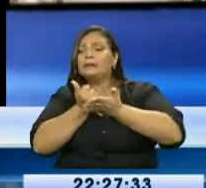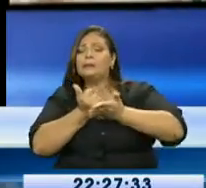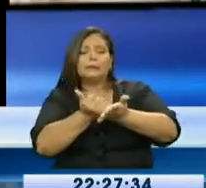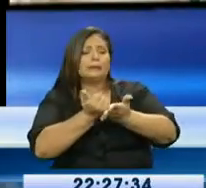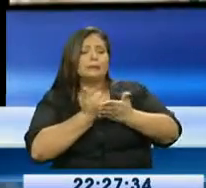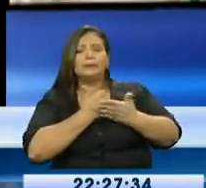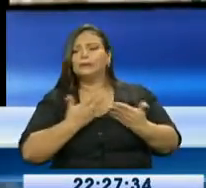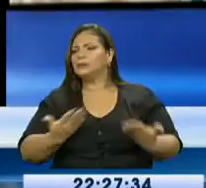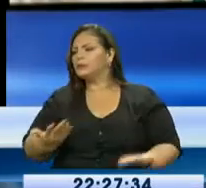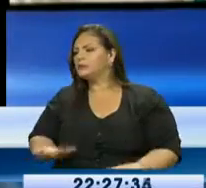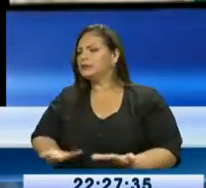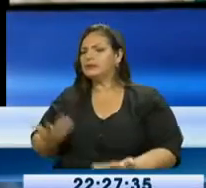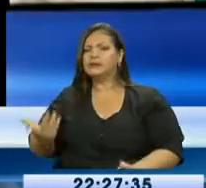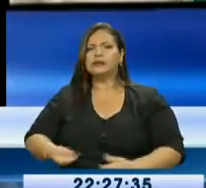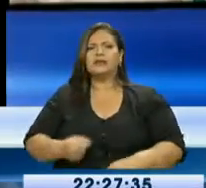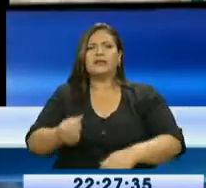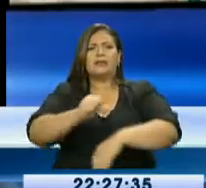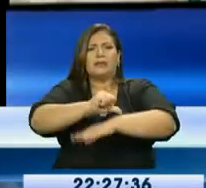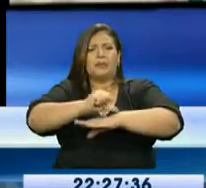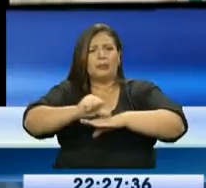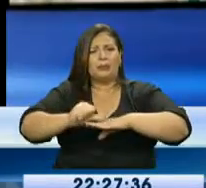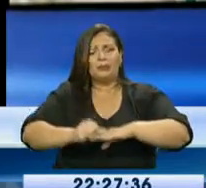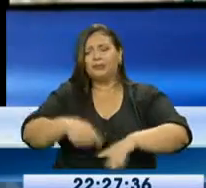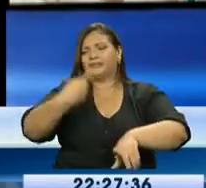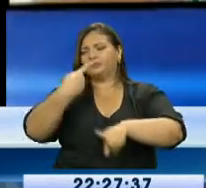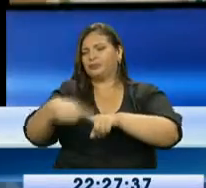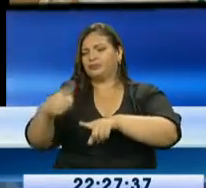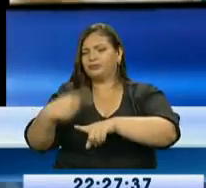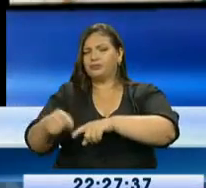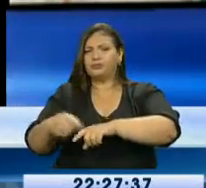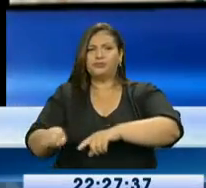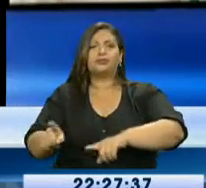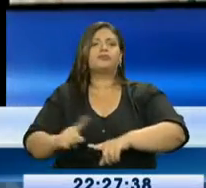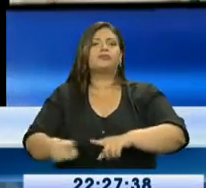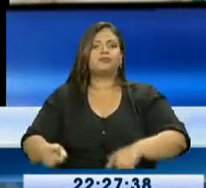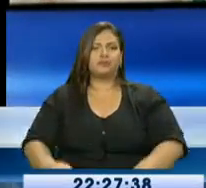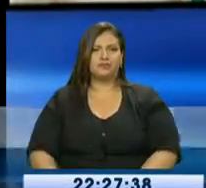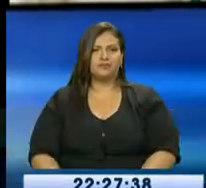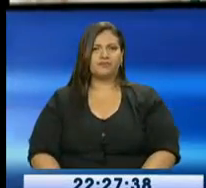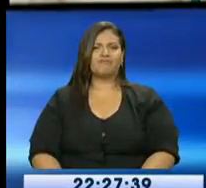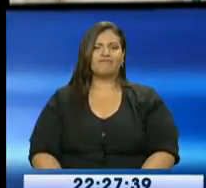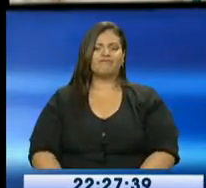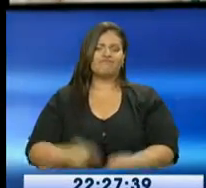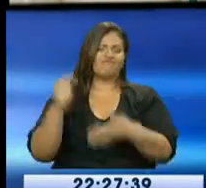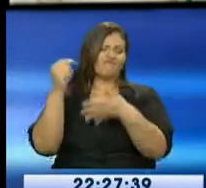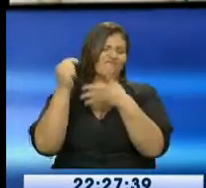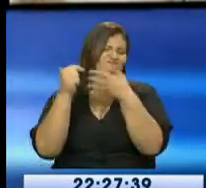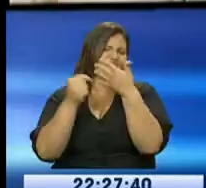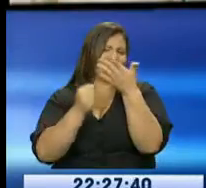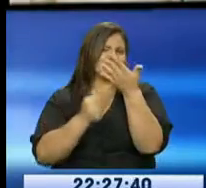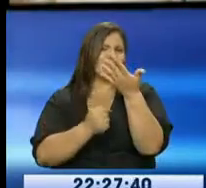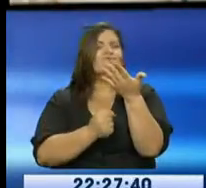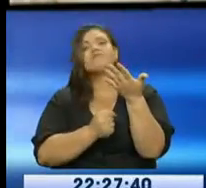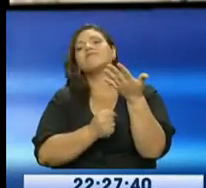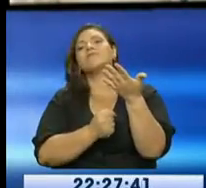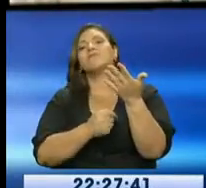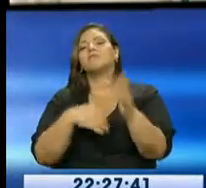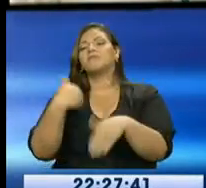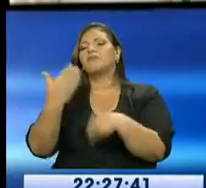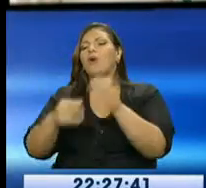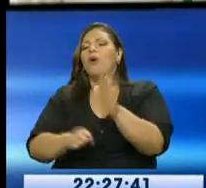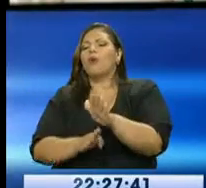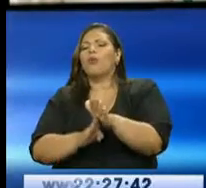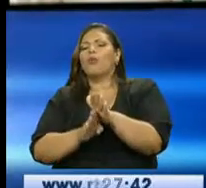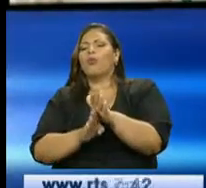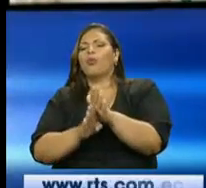doloroso, es molesto, los injertos de piel, coberturas a depósitos biológicos, bancos de piel, injertos, etcétera. Y luego las secuelas, la recuperación, la